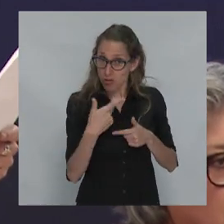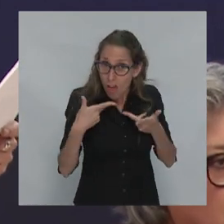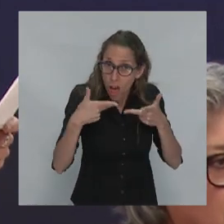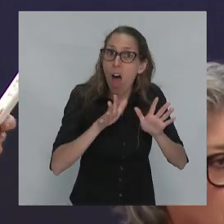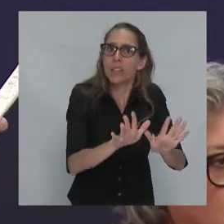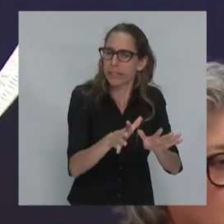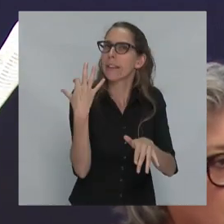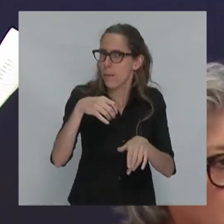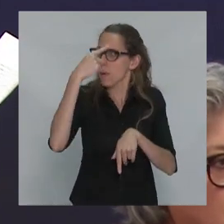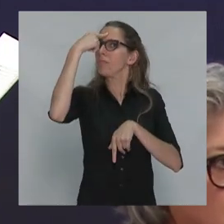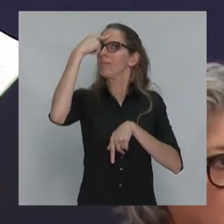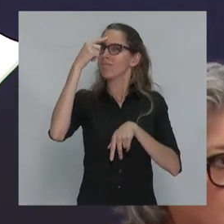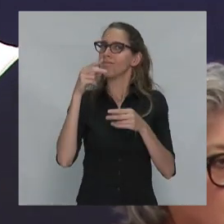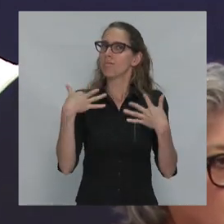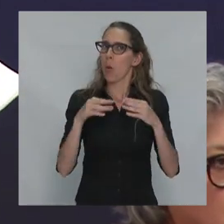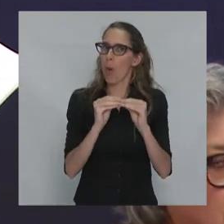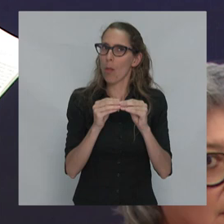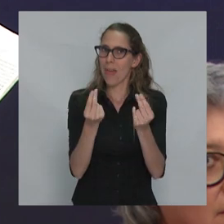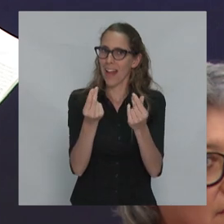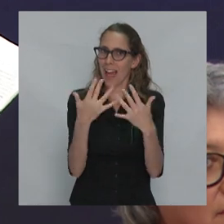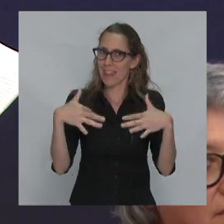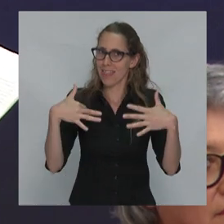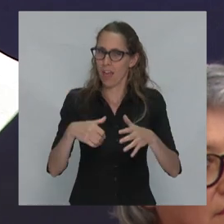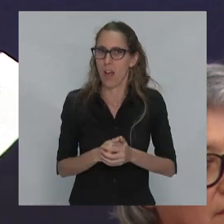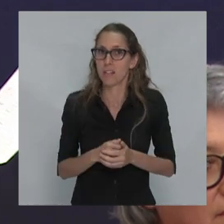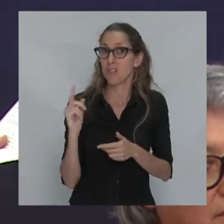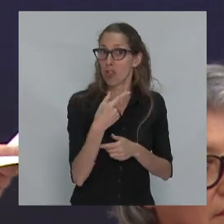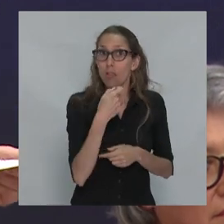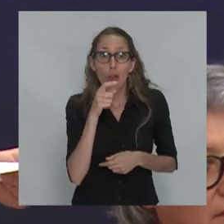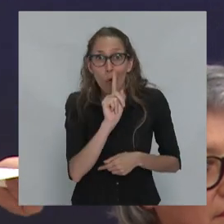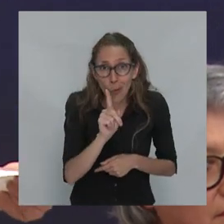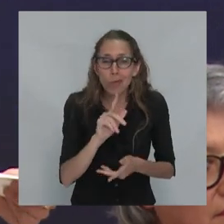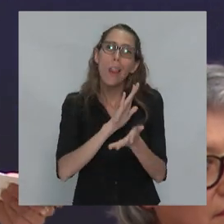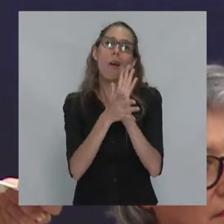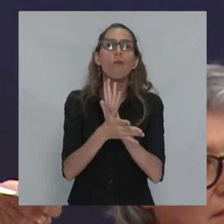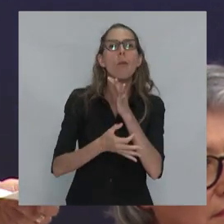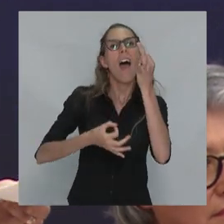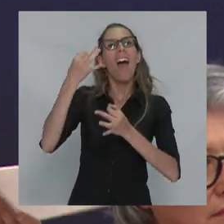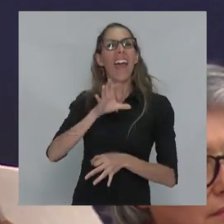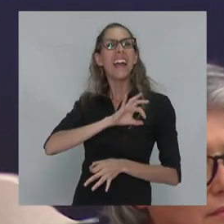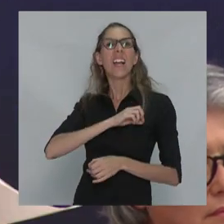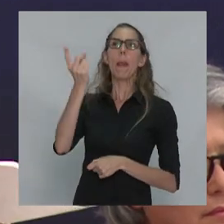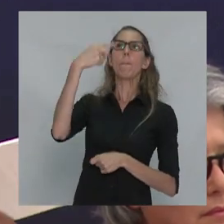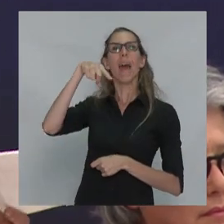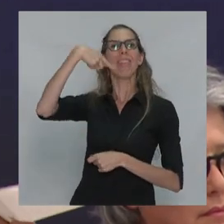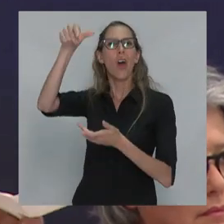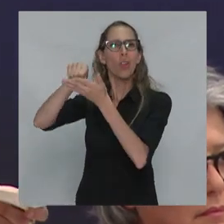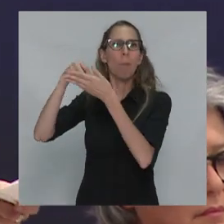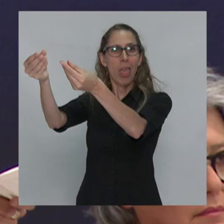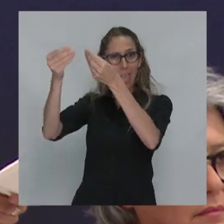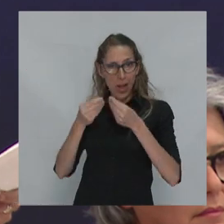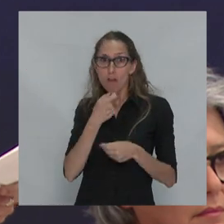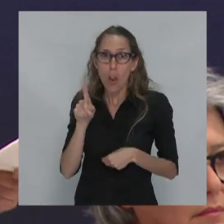del problema de la calidad. Y si no nos gusta la miopía de las evaluaciones internacionales, entonces